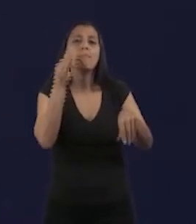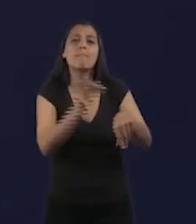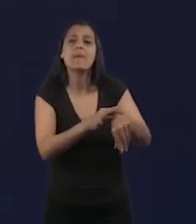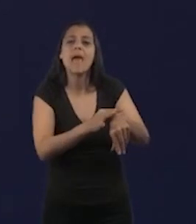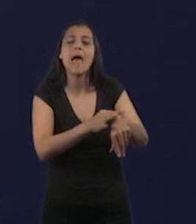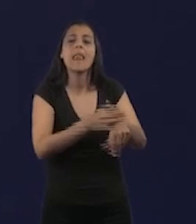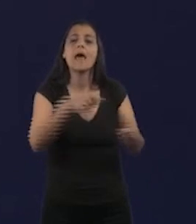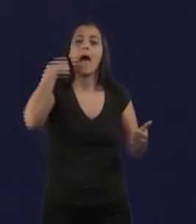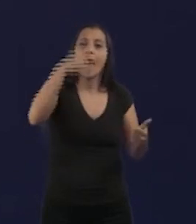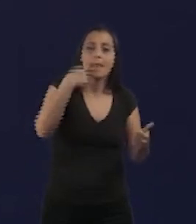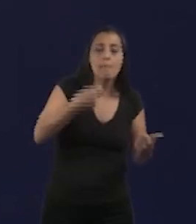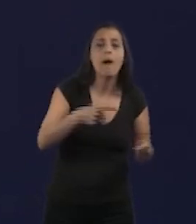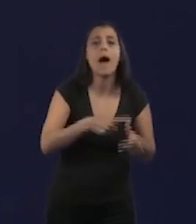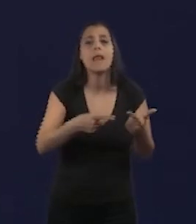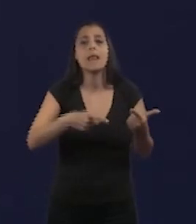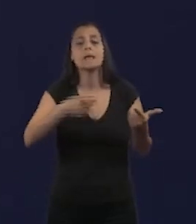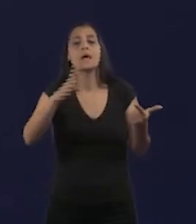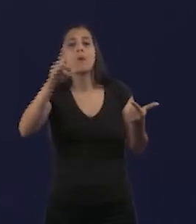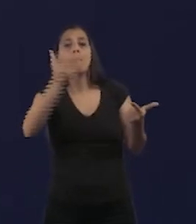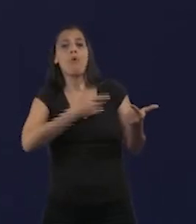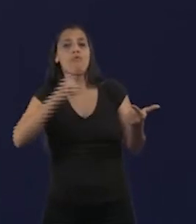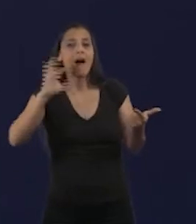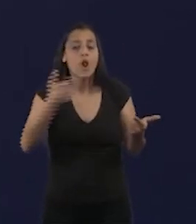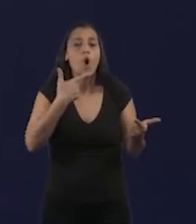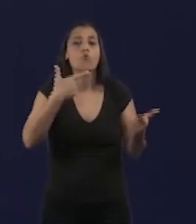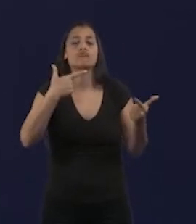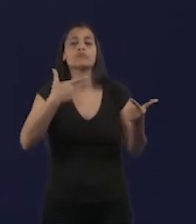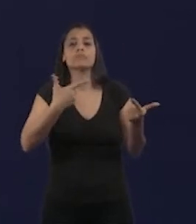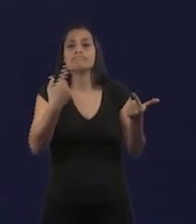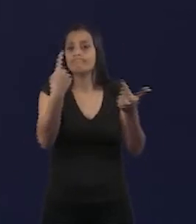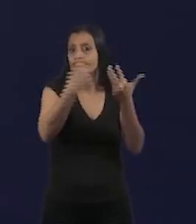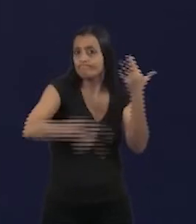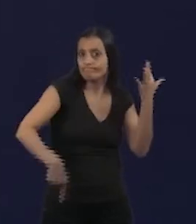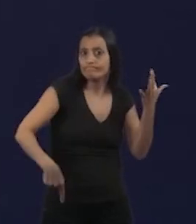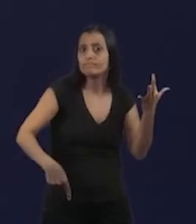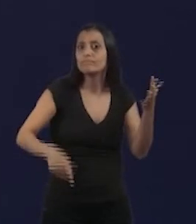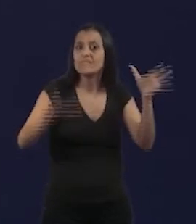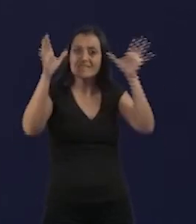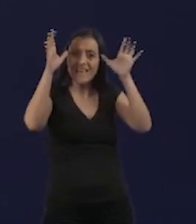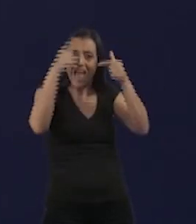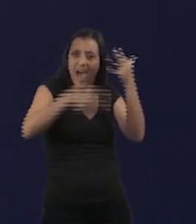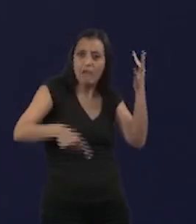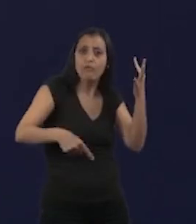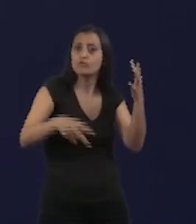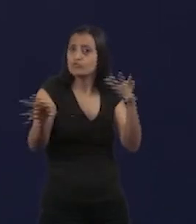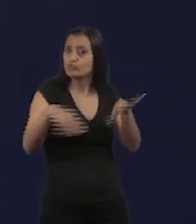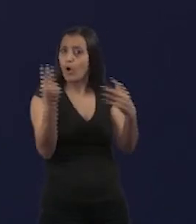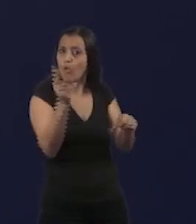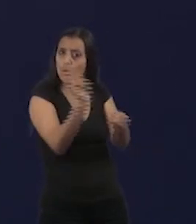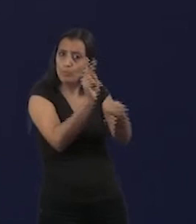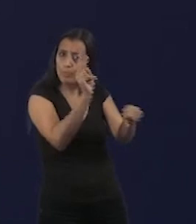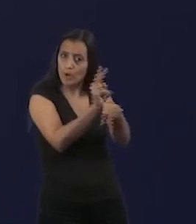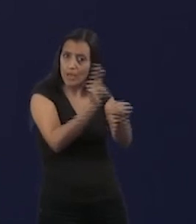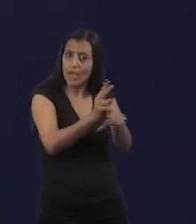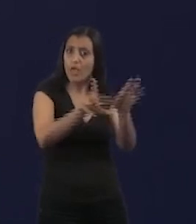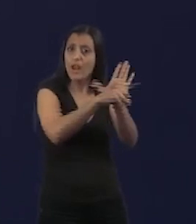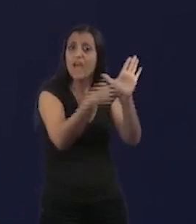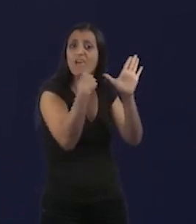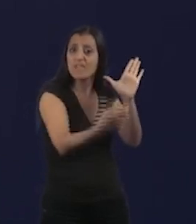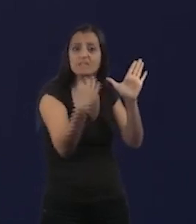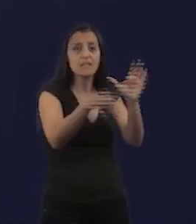Búfalos ciervos pecaríes todos ellos protegidos por la ley 20,000 piezas de taxidermied